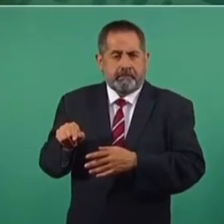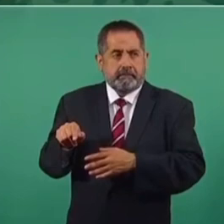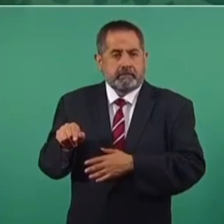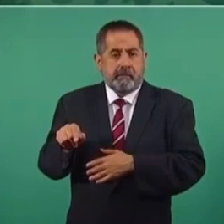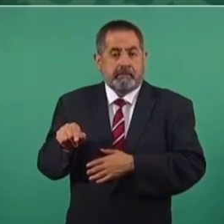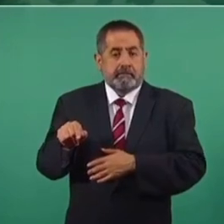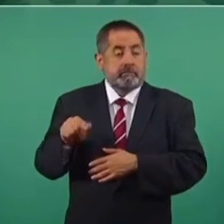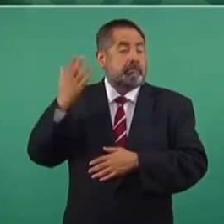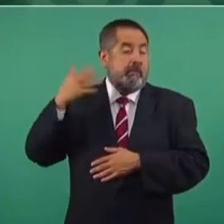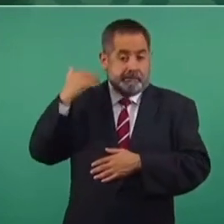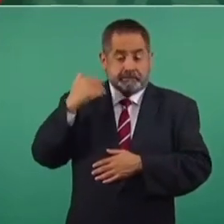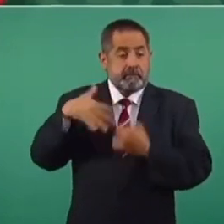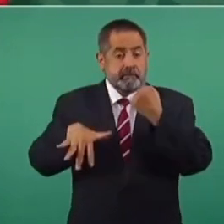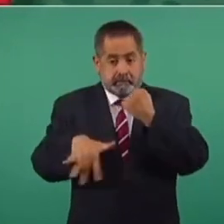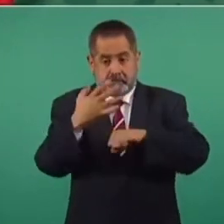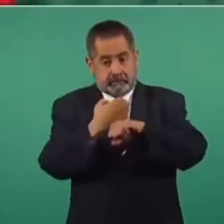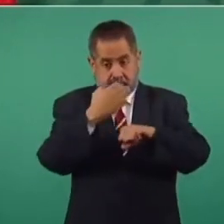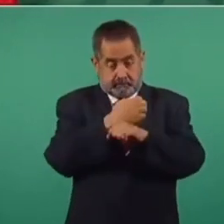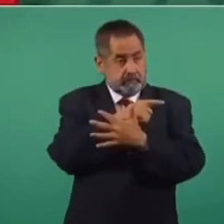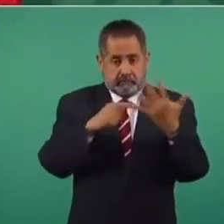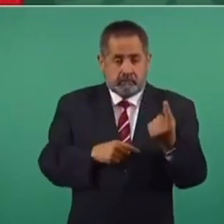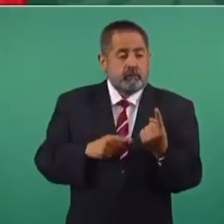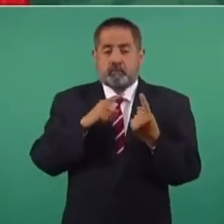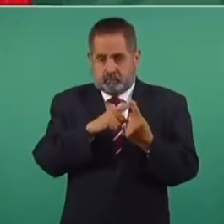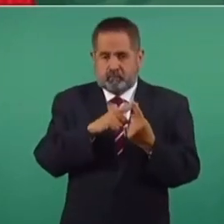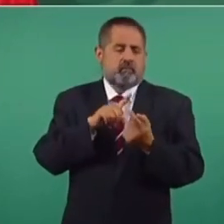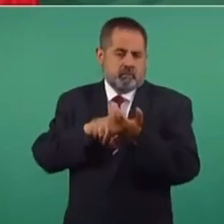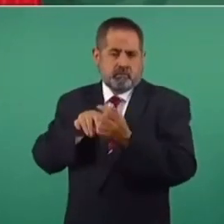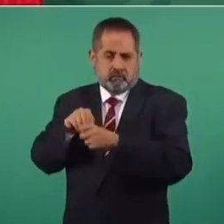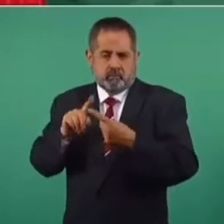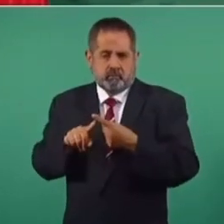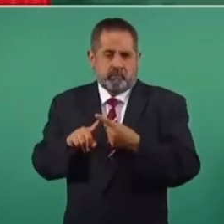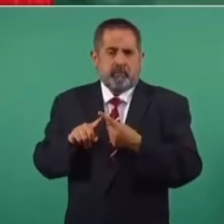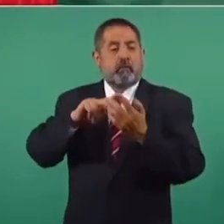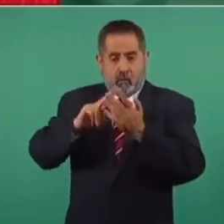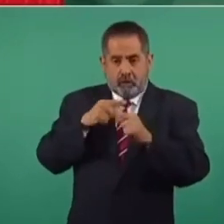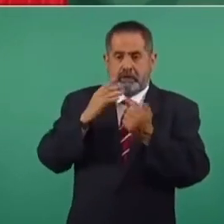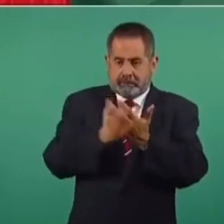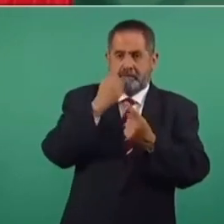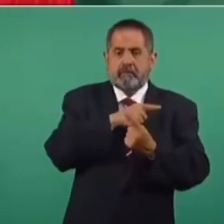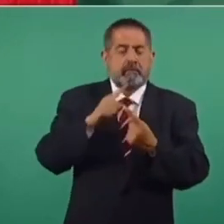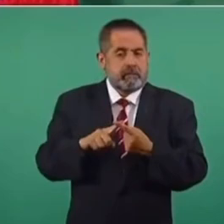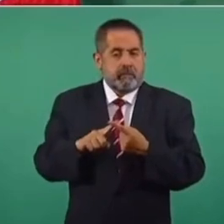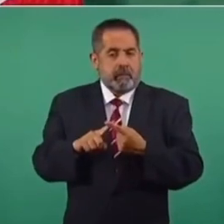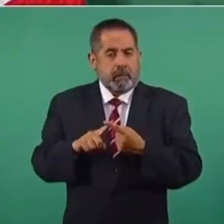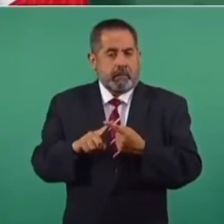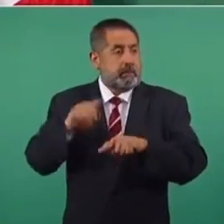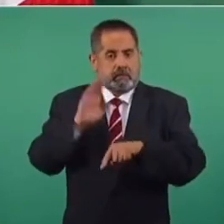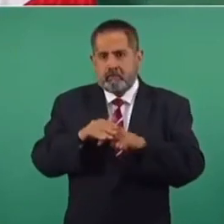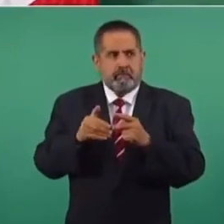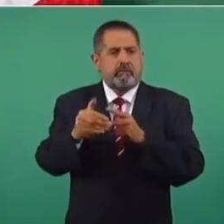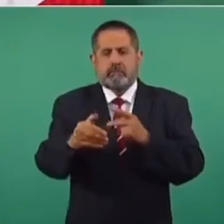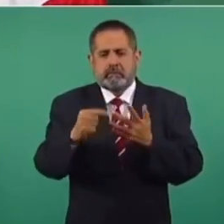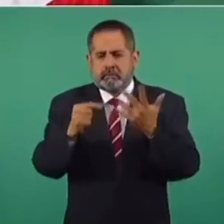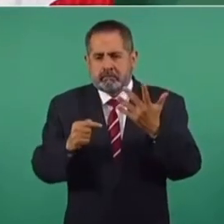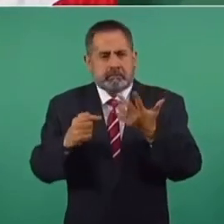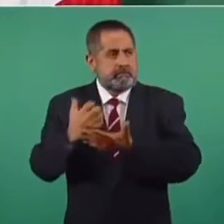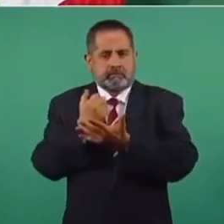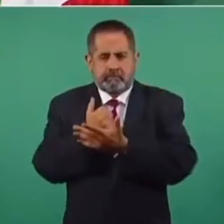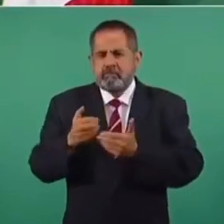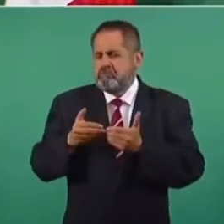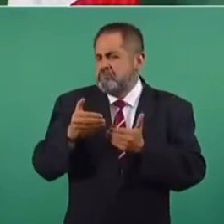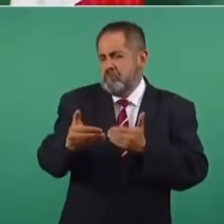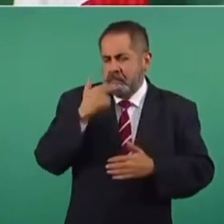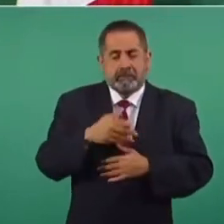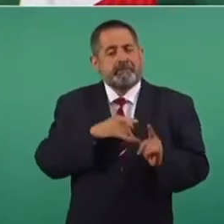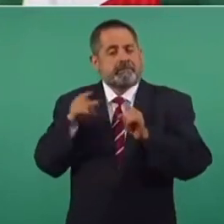gobernaba un estado de los 15. Y no solo gana ese estado otra vez, sino gana muchos otros. Entonces